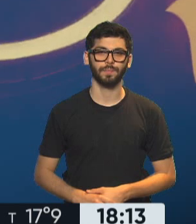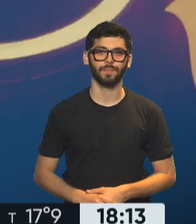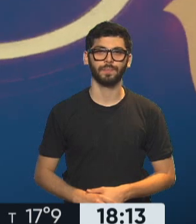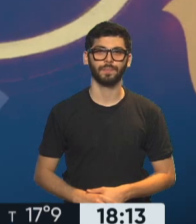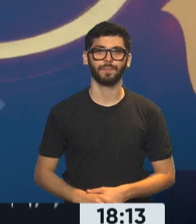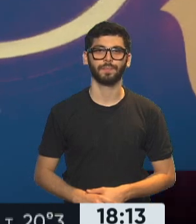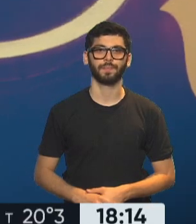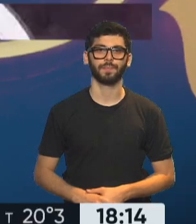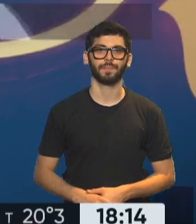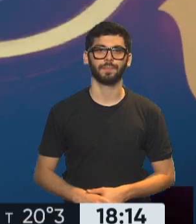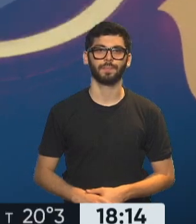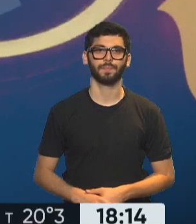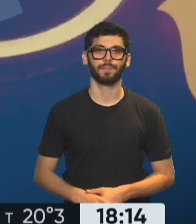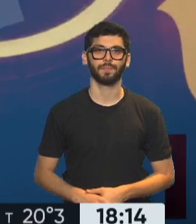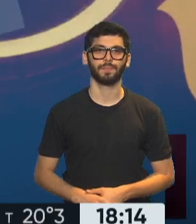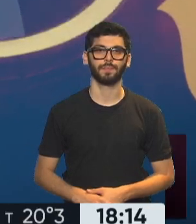y